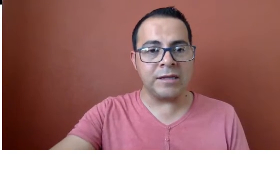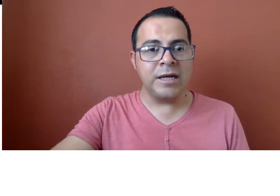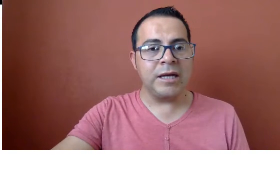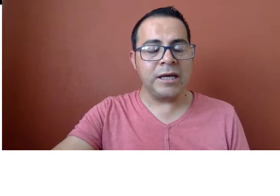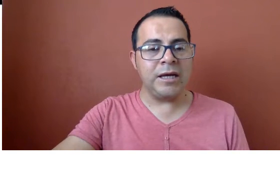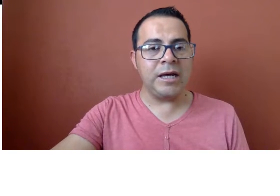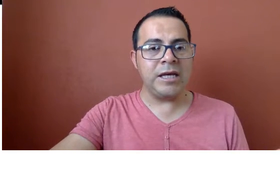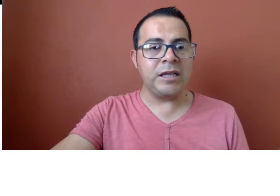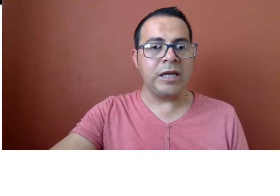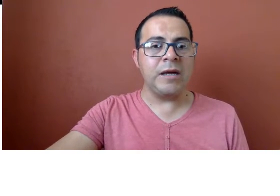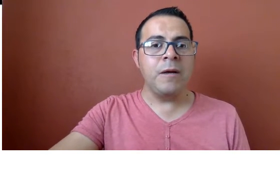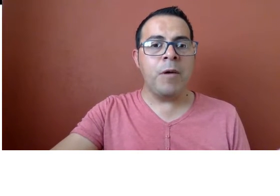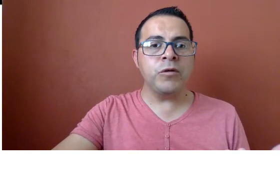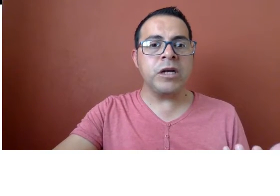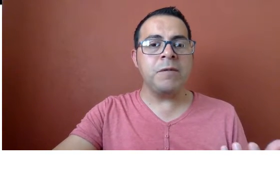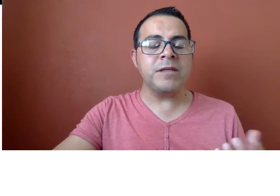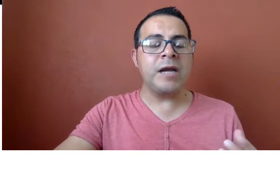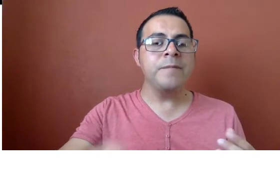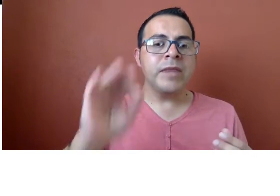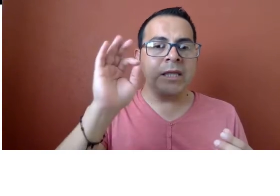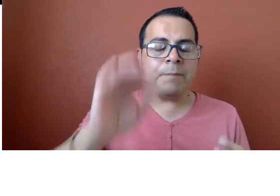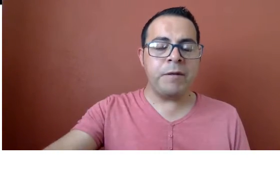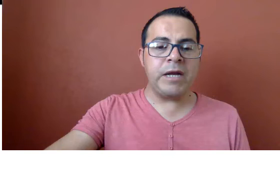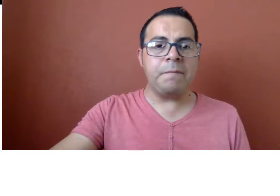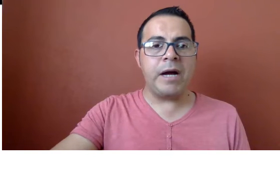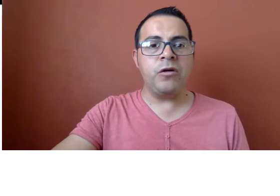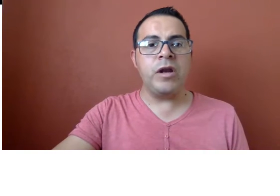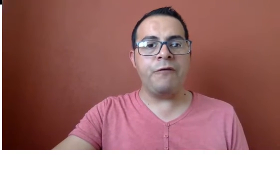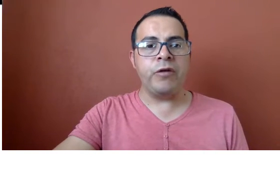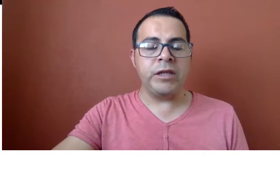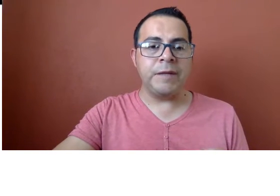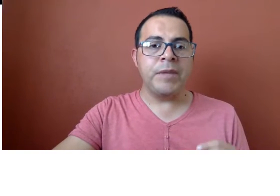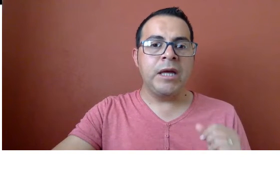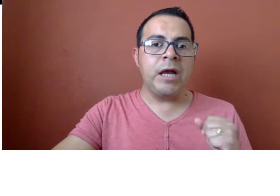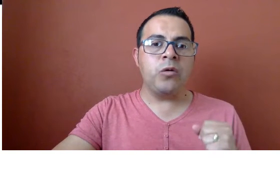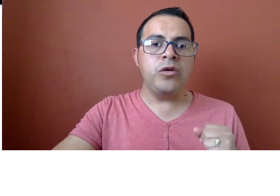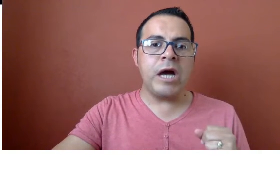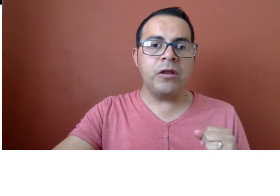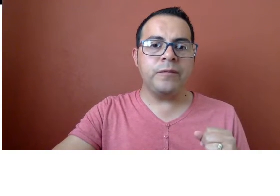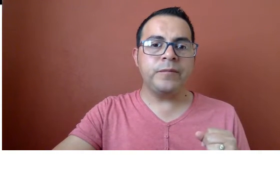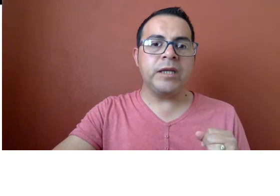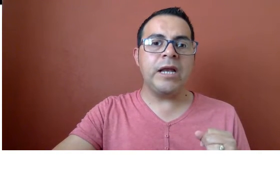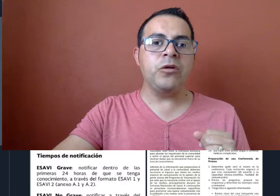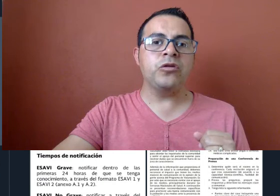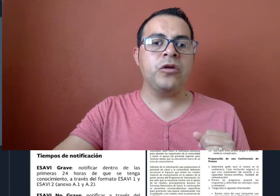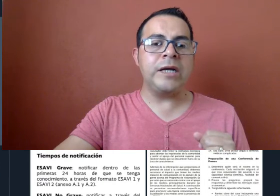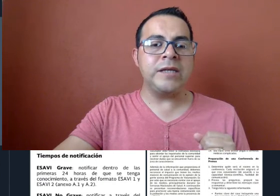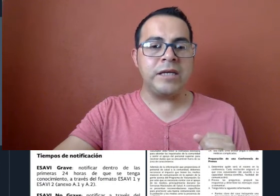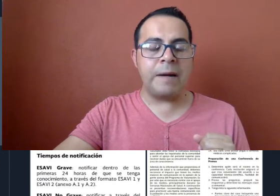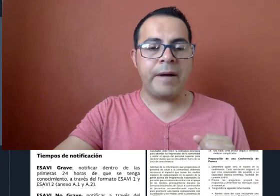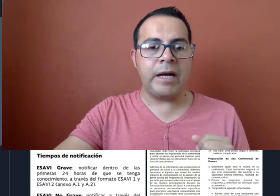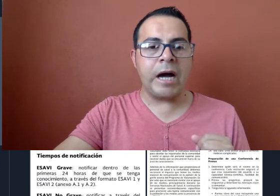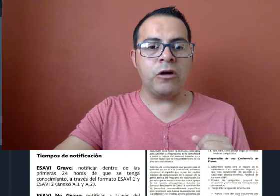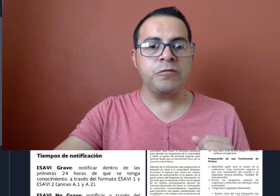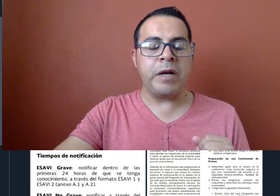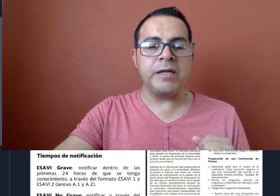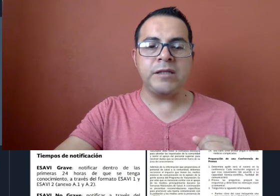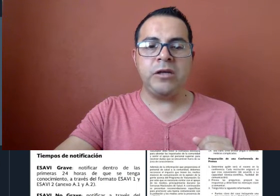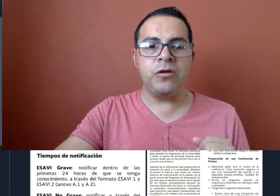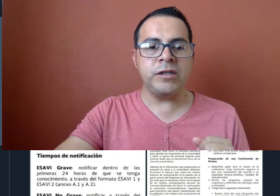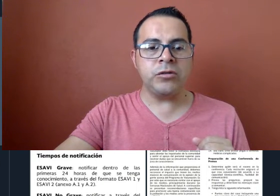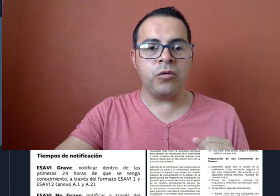las alergias que ella tiene. Vamos a revisar de primera mano la fuente. El cuñado de la doctora se llama